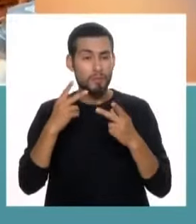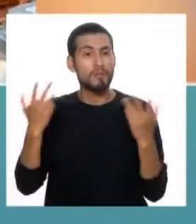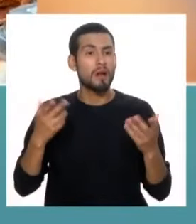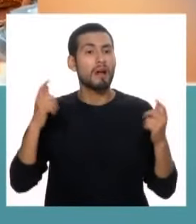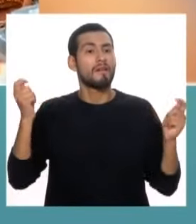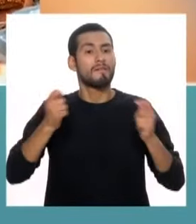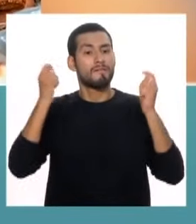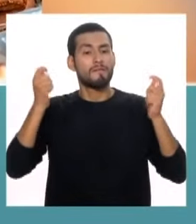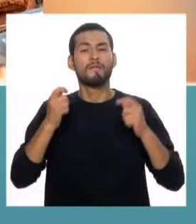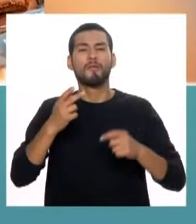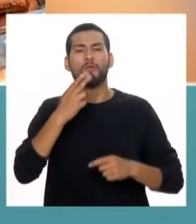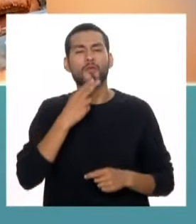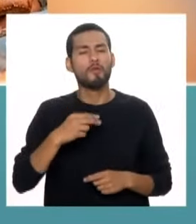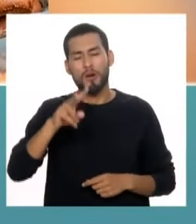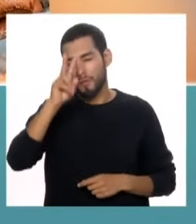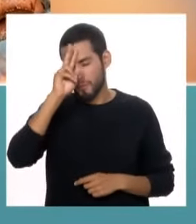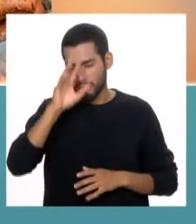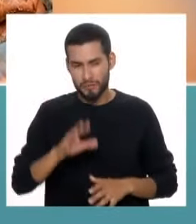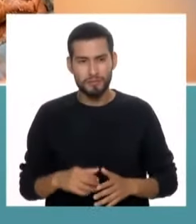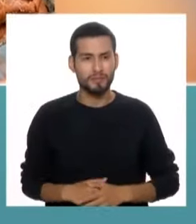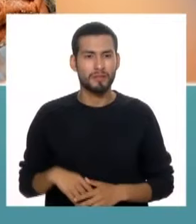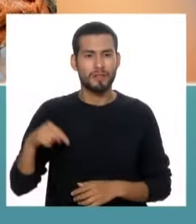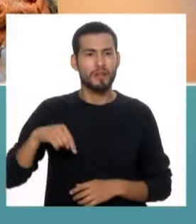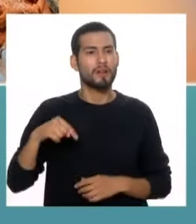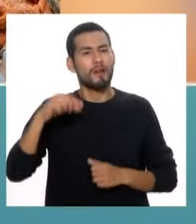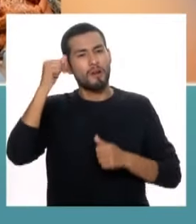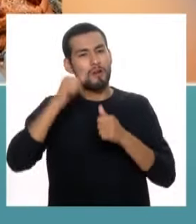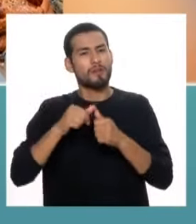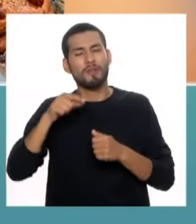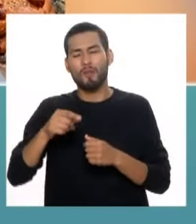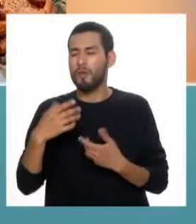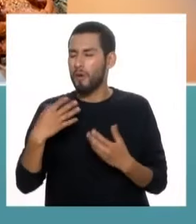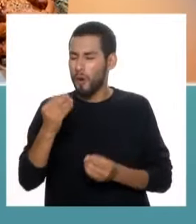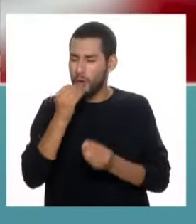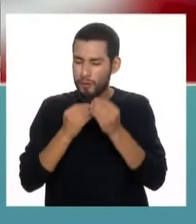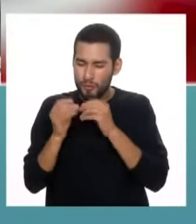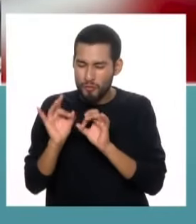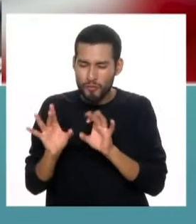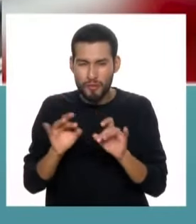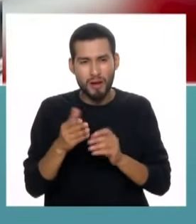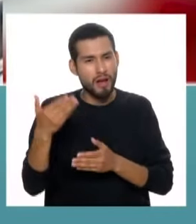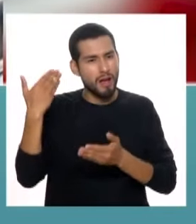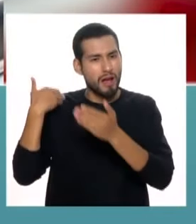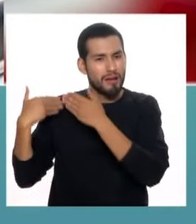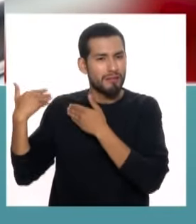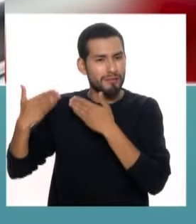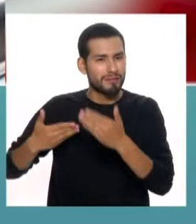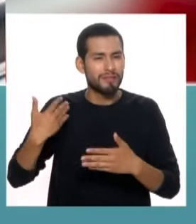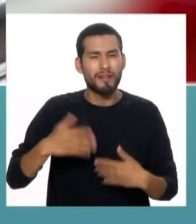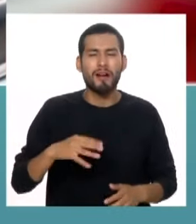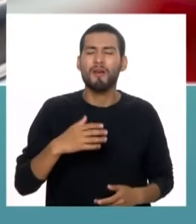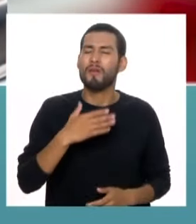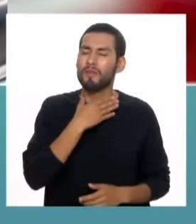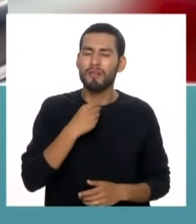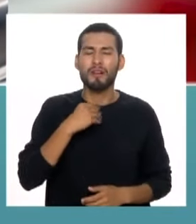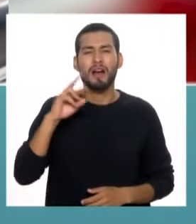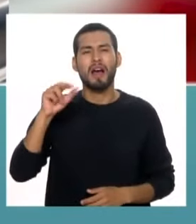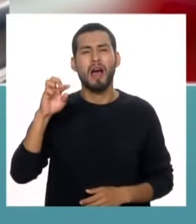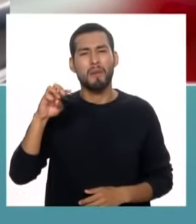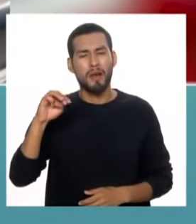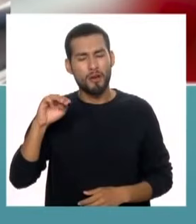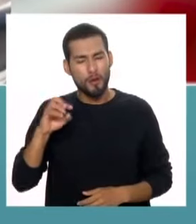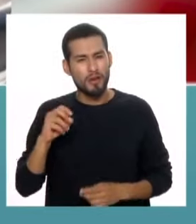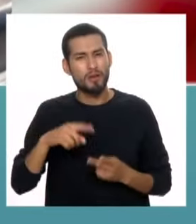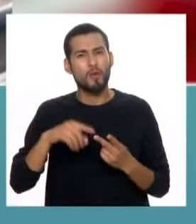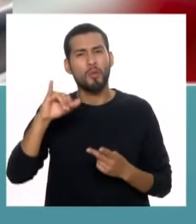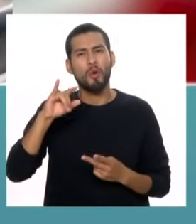fiesta del dulce peruano. Vamos a recordar esos postres de antaño que nos gustaban tanto, el rampañote, el sanguito,